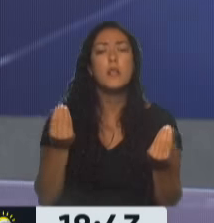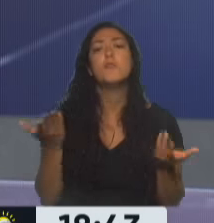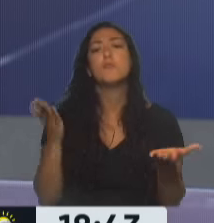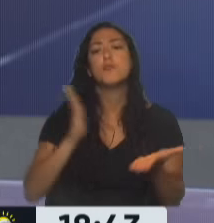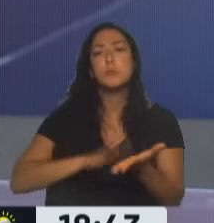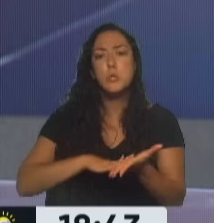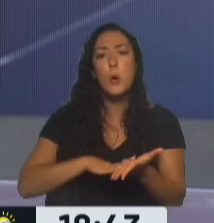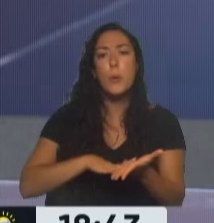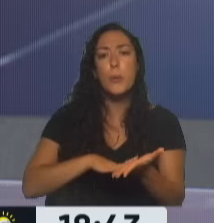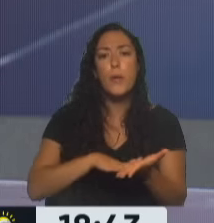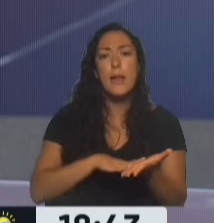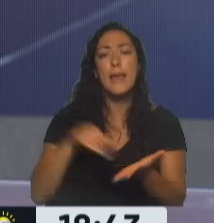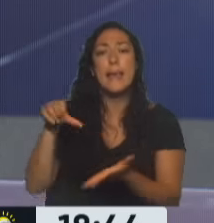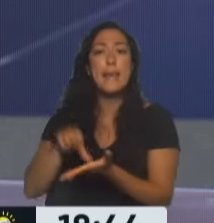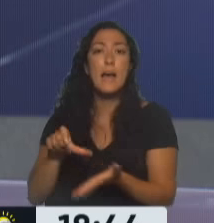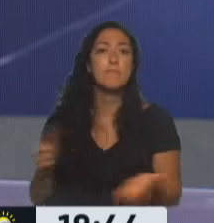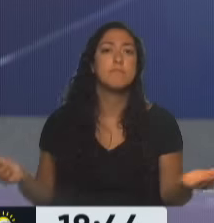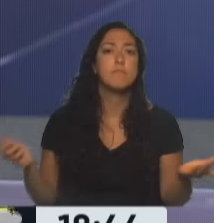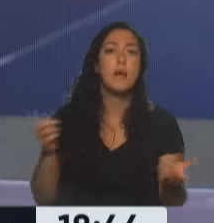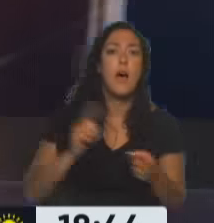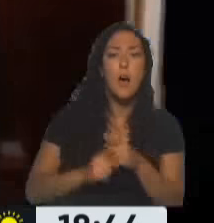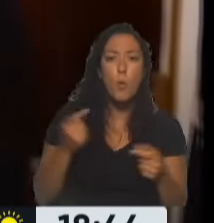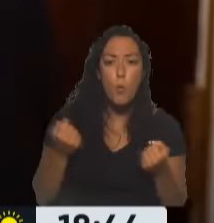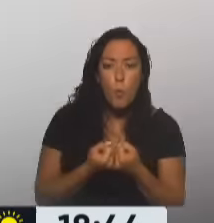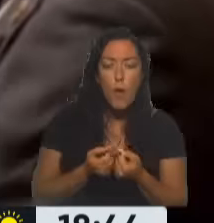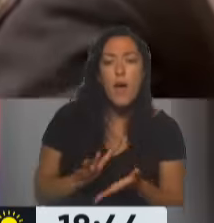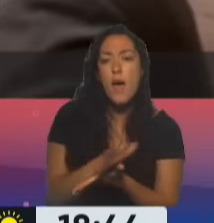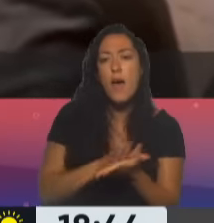diplomático con Irán. Estos son los testimonios.